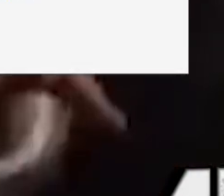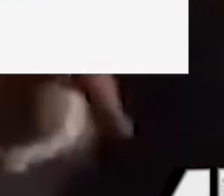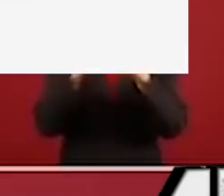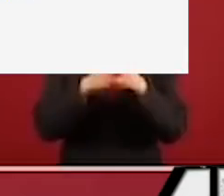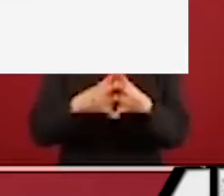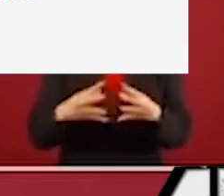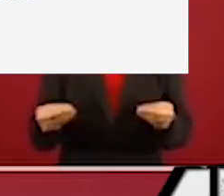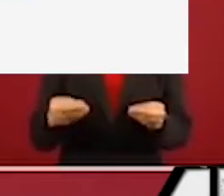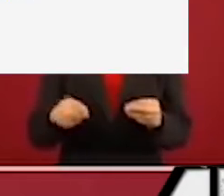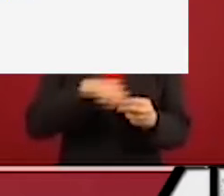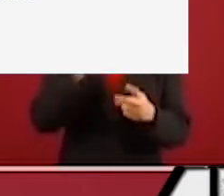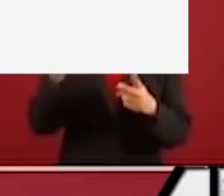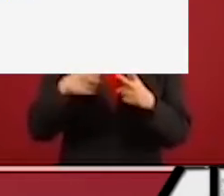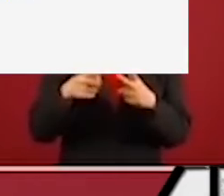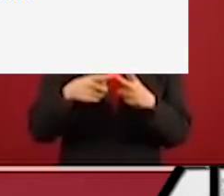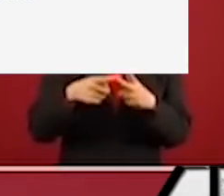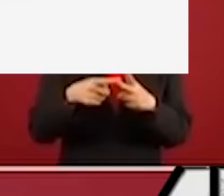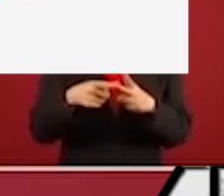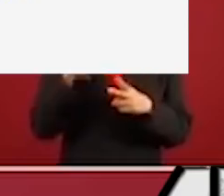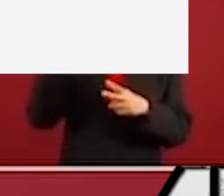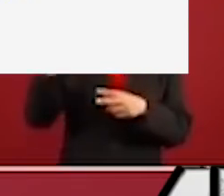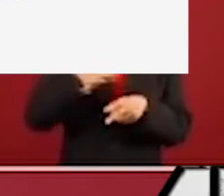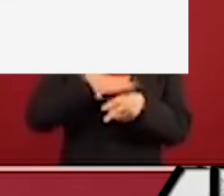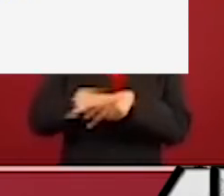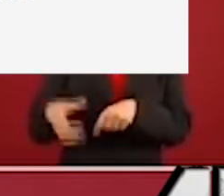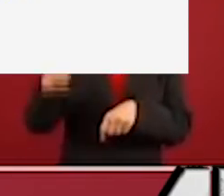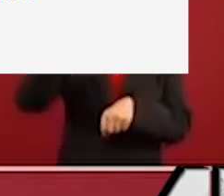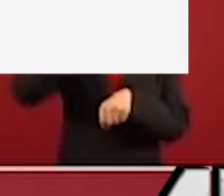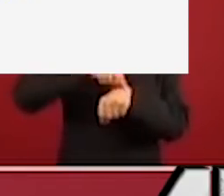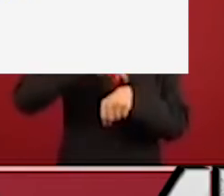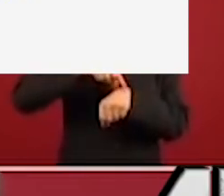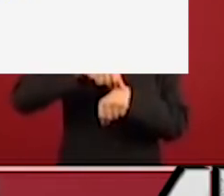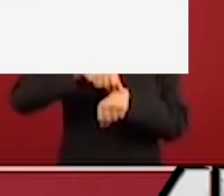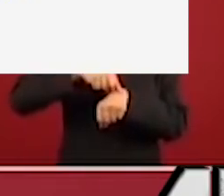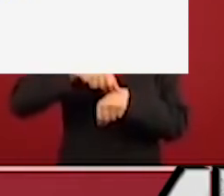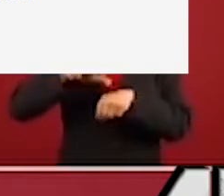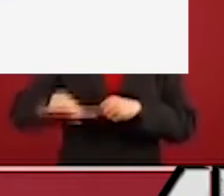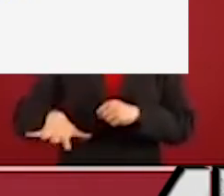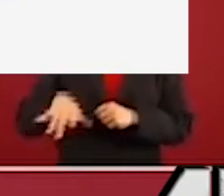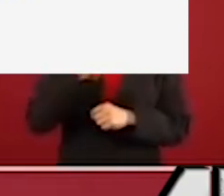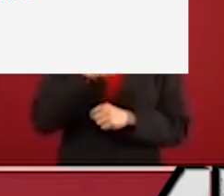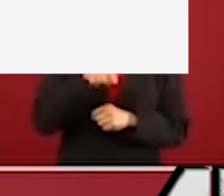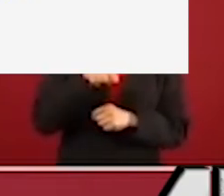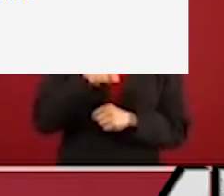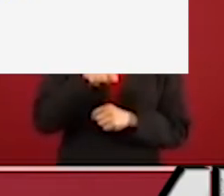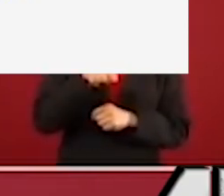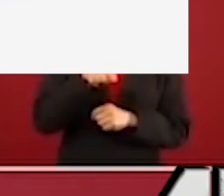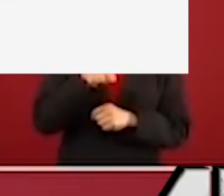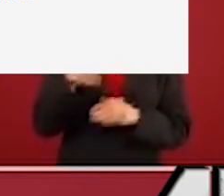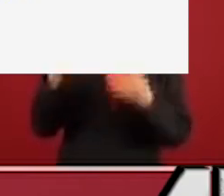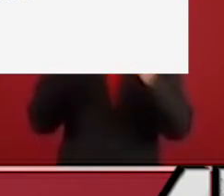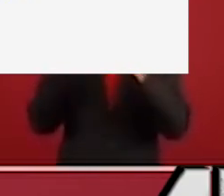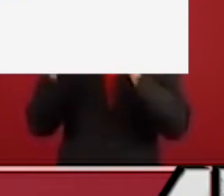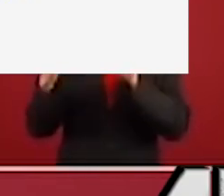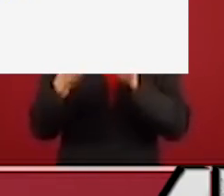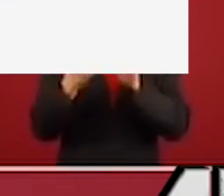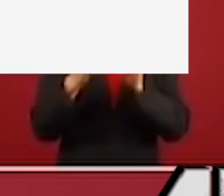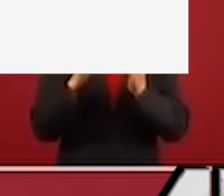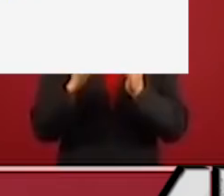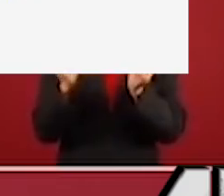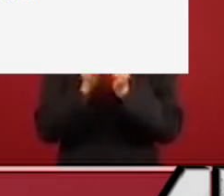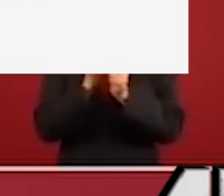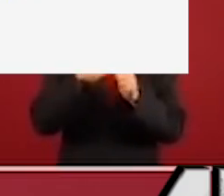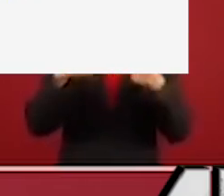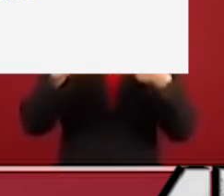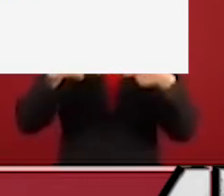autoridades médicas estatales y federales informaron a Latin Oz que en total fueron puestos en aislamiento